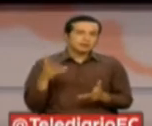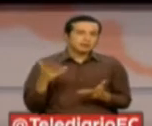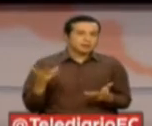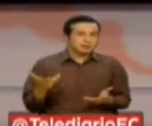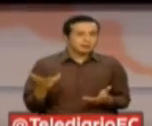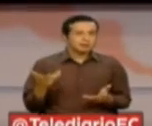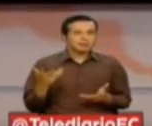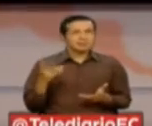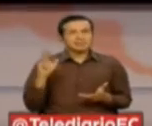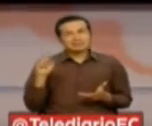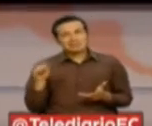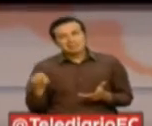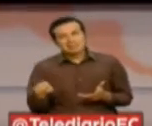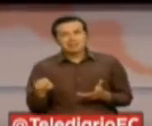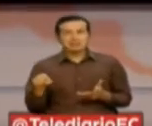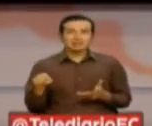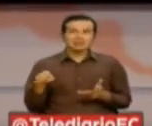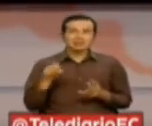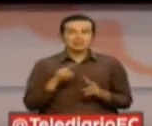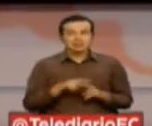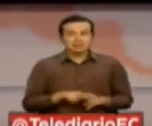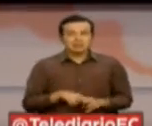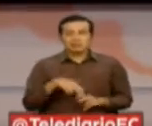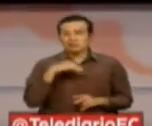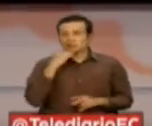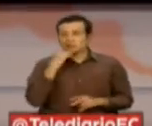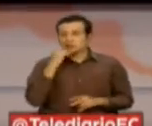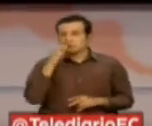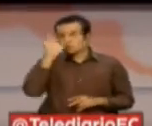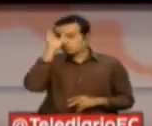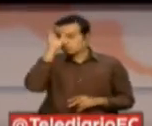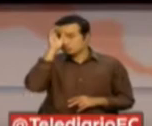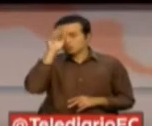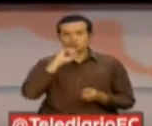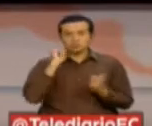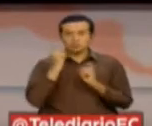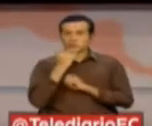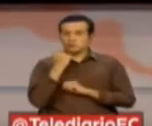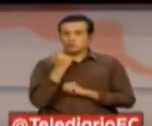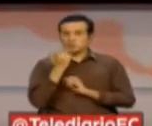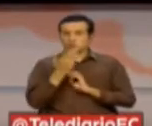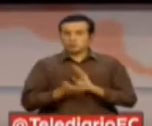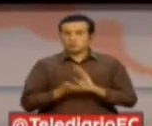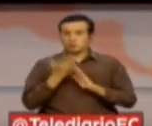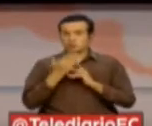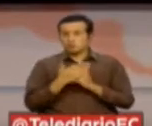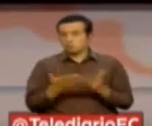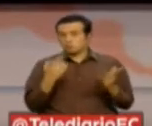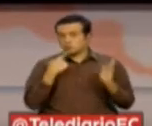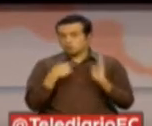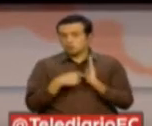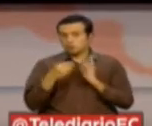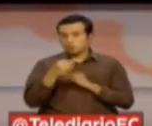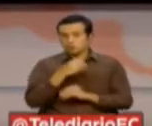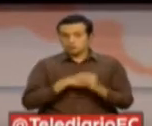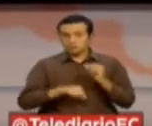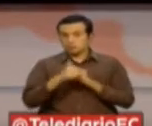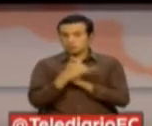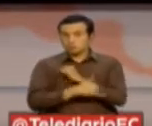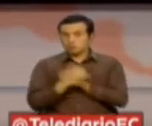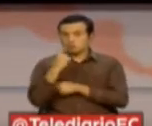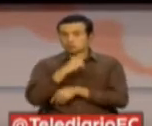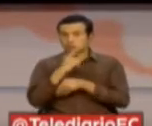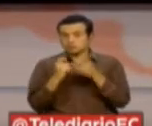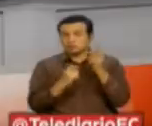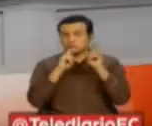s sí pero con alguna revisión y los conceptos en realidad son al revés para mejorar la balanza de pagos por ejemplo a través de inversiones y exportaciones se